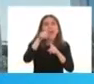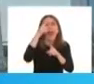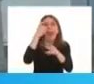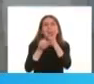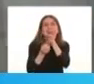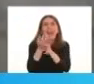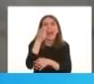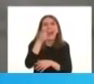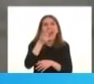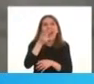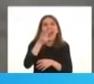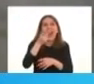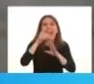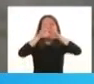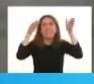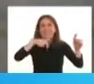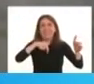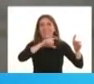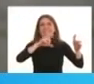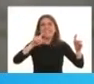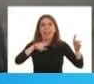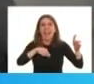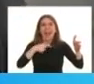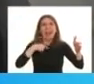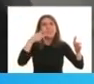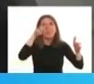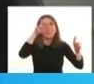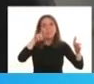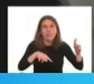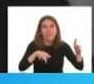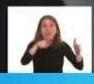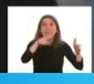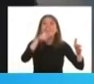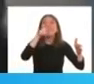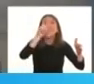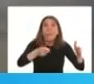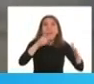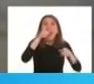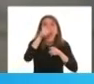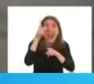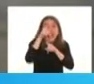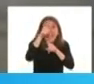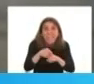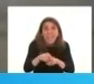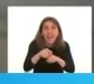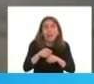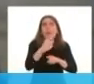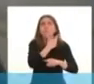de construir esto y que además fue el presidente que cambió la historia en la Argentina.